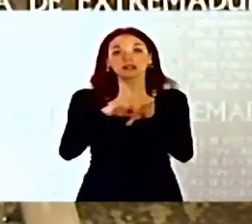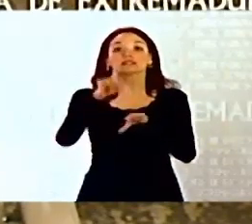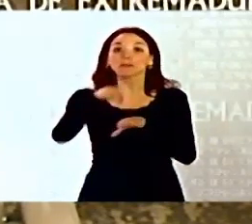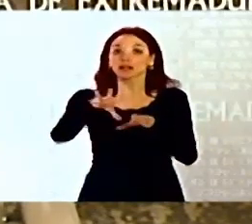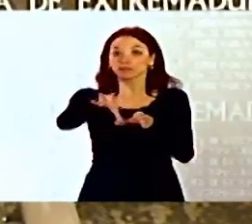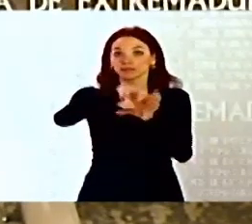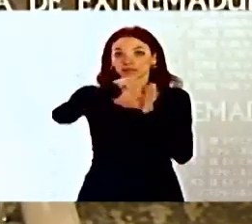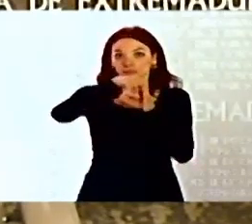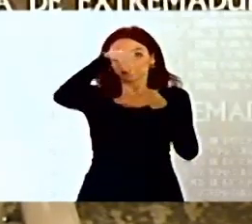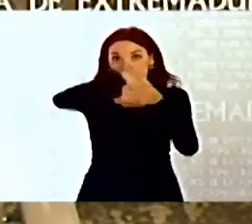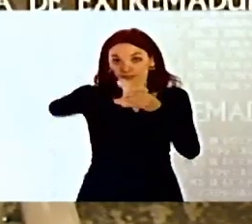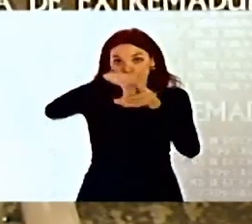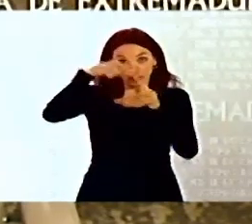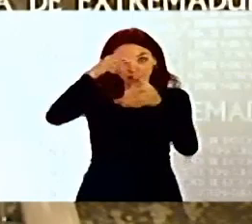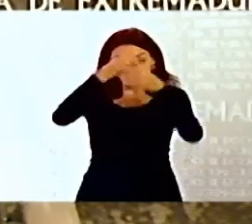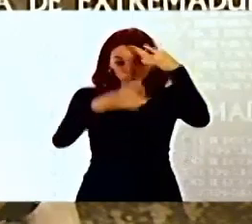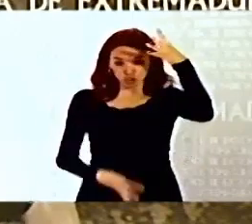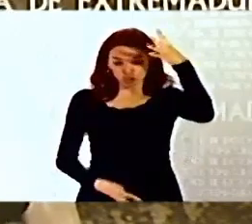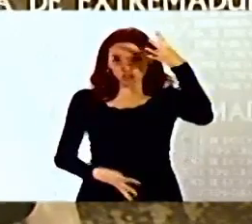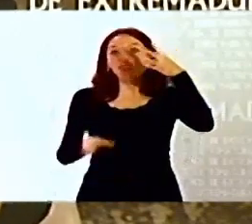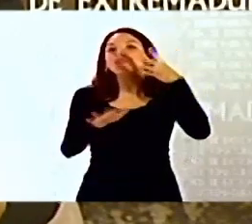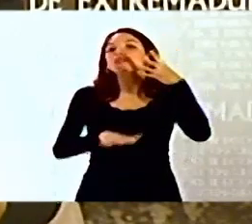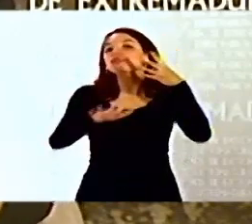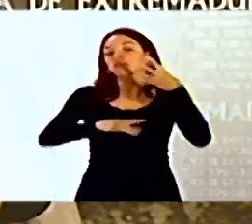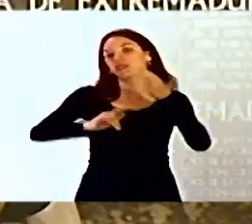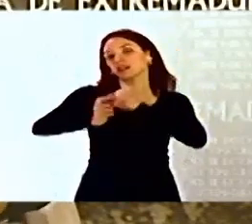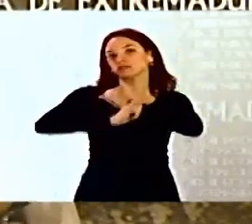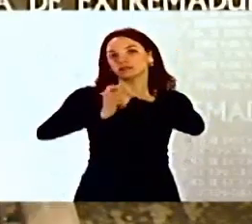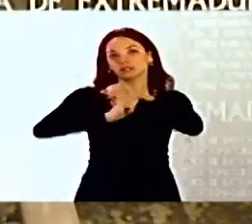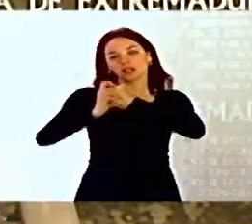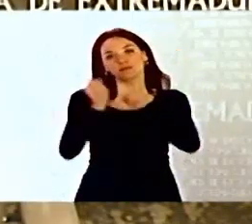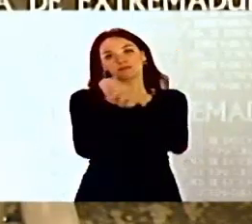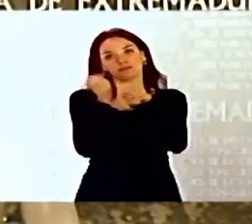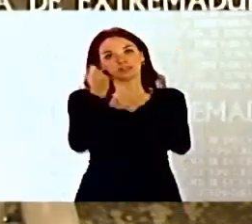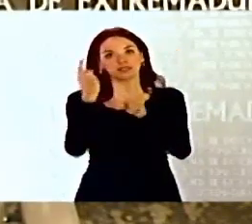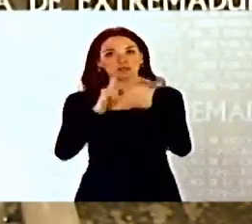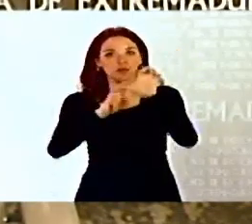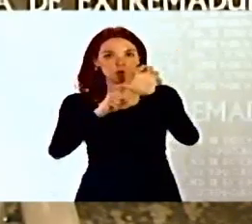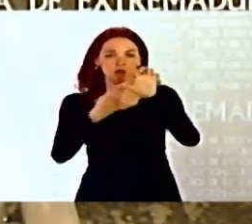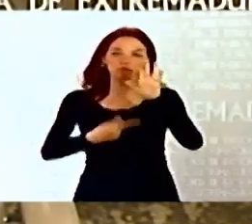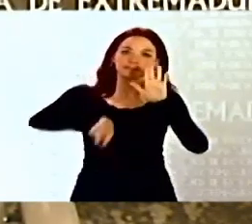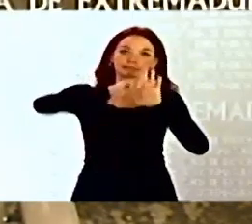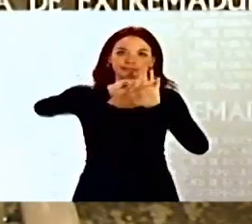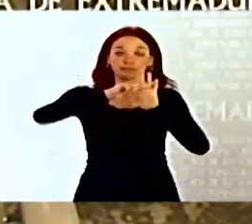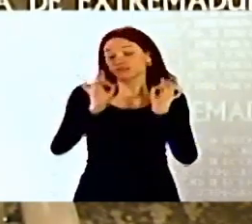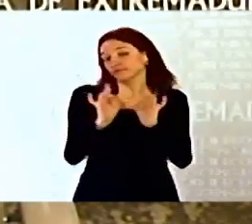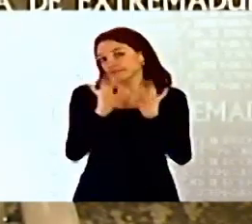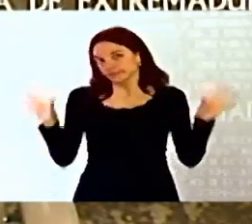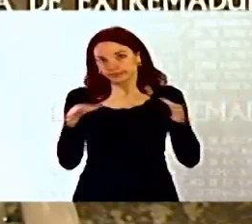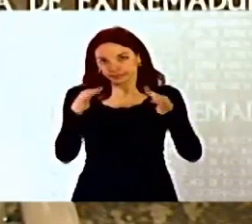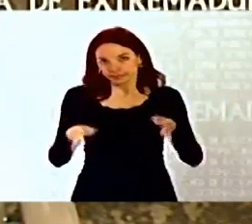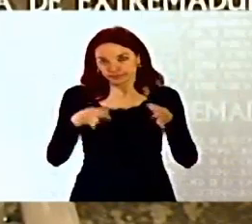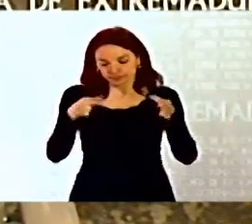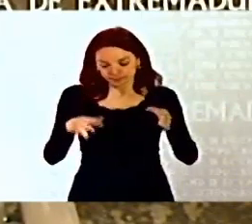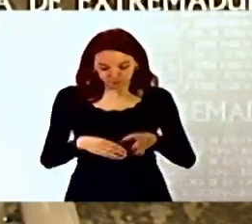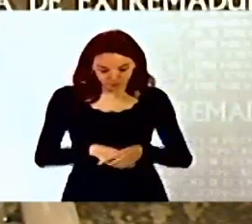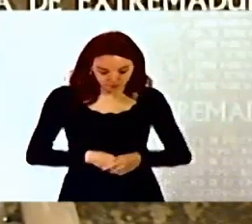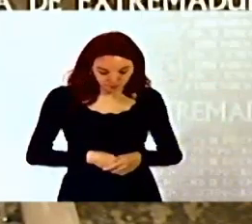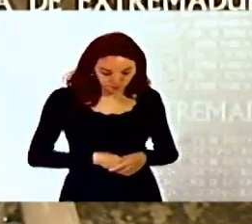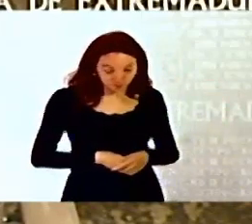incluido estos objetivos que le digo en la Estrategia de Empleo de Extremadura, como no podía ser de otra manera. El